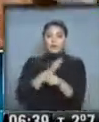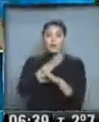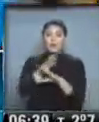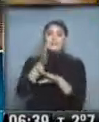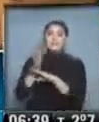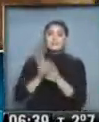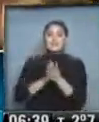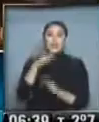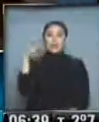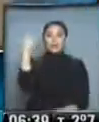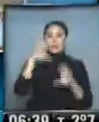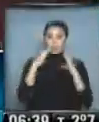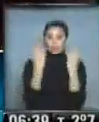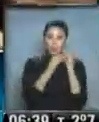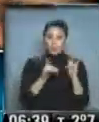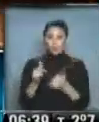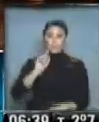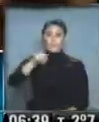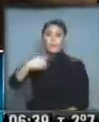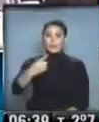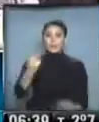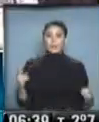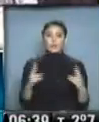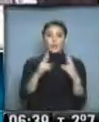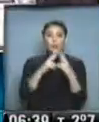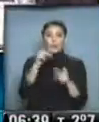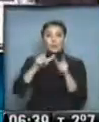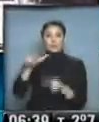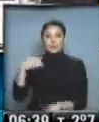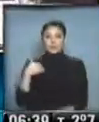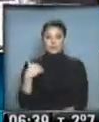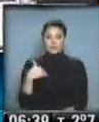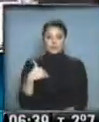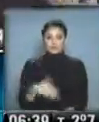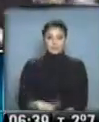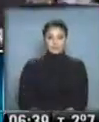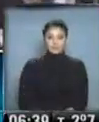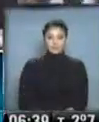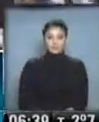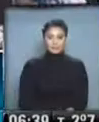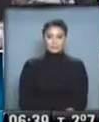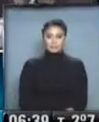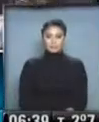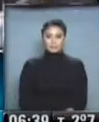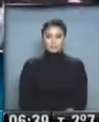de las Jornadas Mundiales de la Juventud. Mañana se reunirá con peregrinos argentinos.